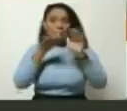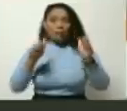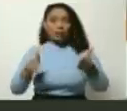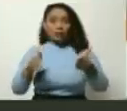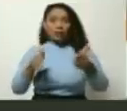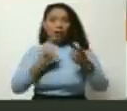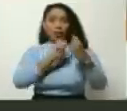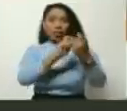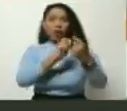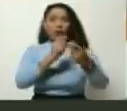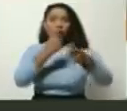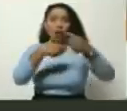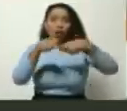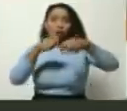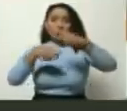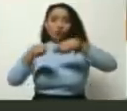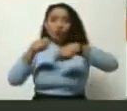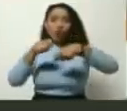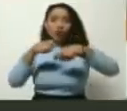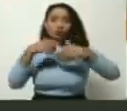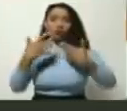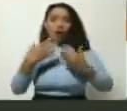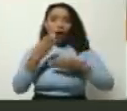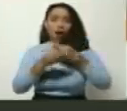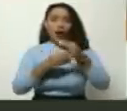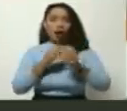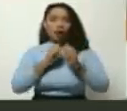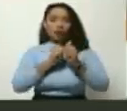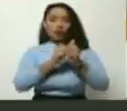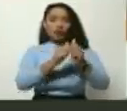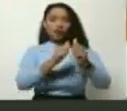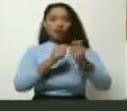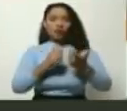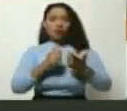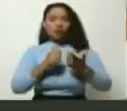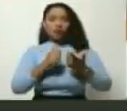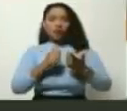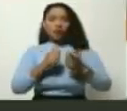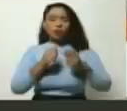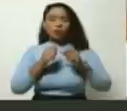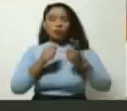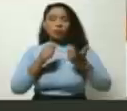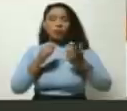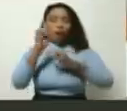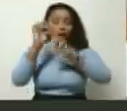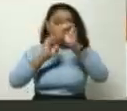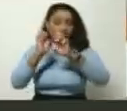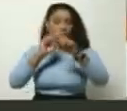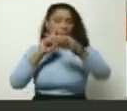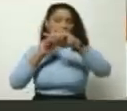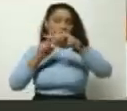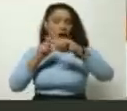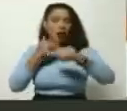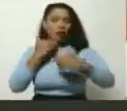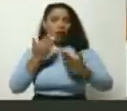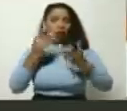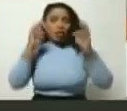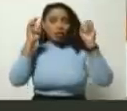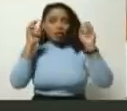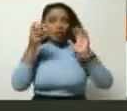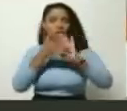y Negociación, que hará seguimiento, evaluación e identificación de los efectos derivados